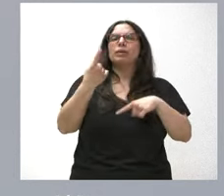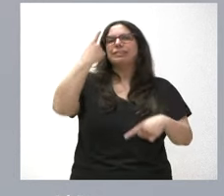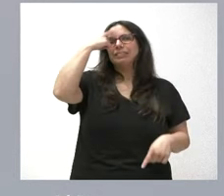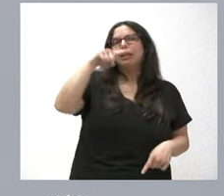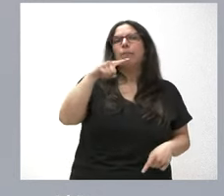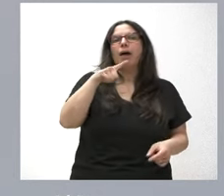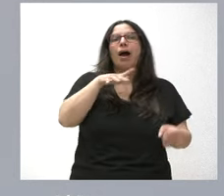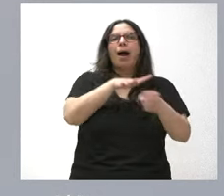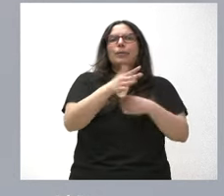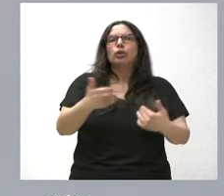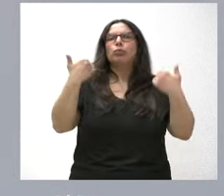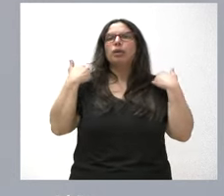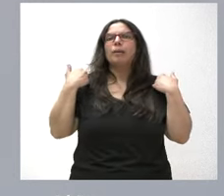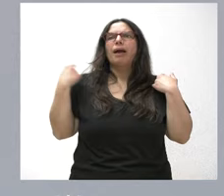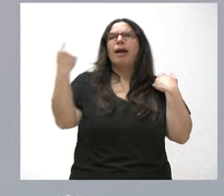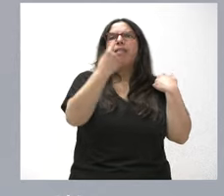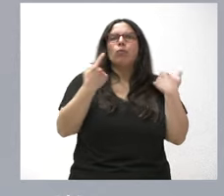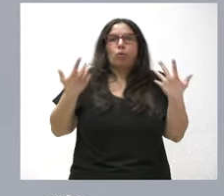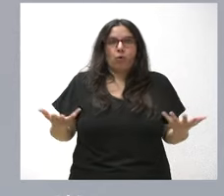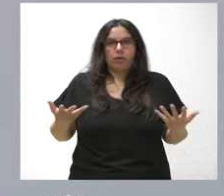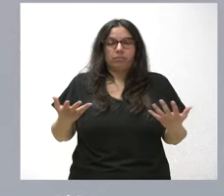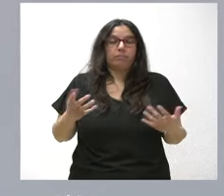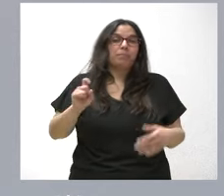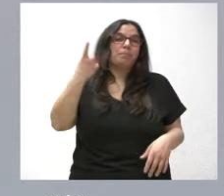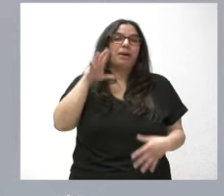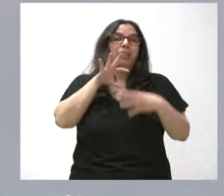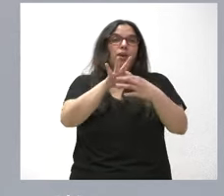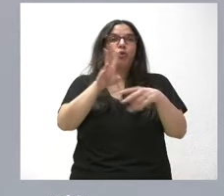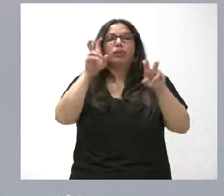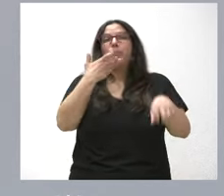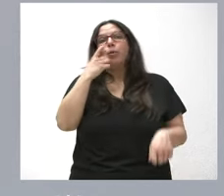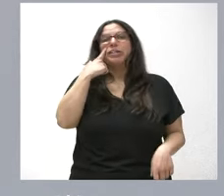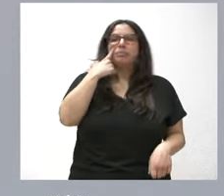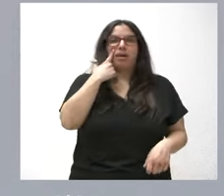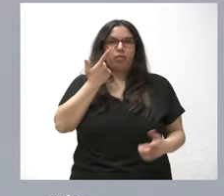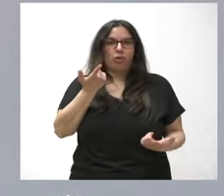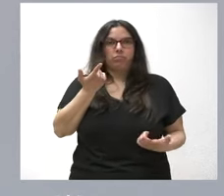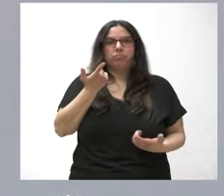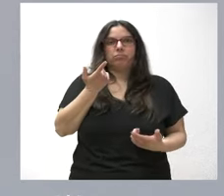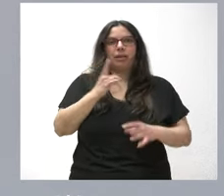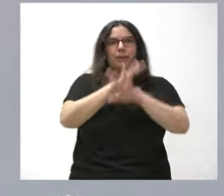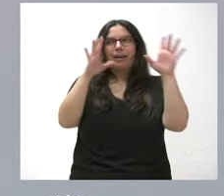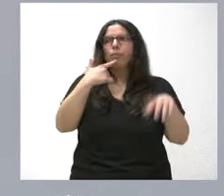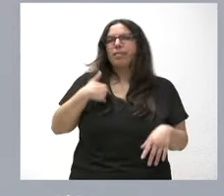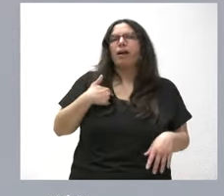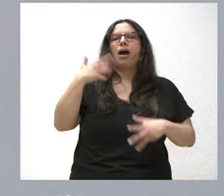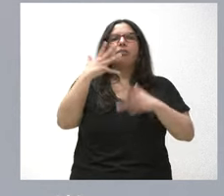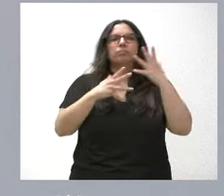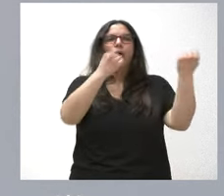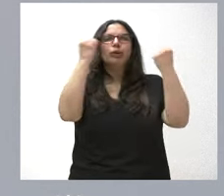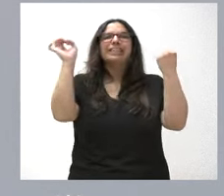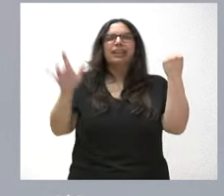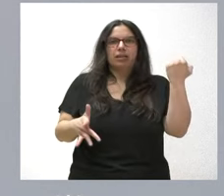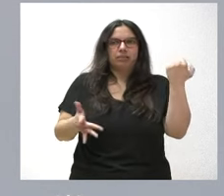es el ámbito de cada una de ellas, fundamentalmente en lo que tiene que ver la inspección, que quede claro qué administración y qué autoridad es la que corresponde